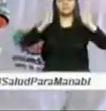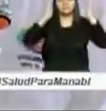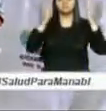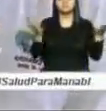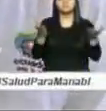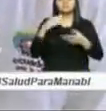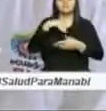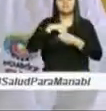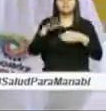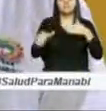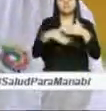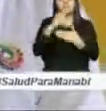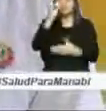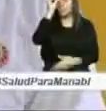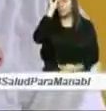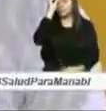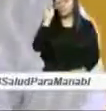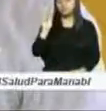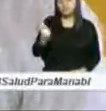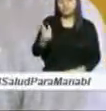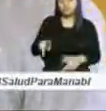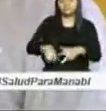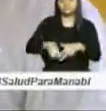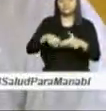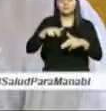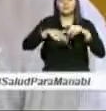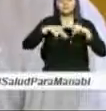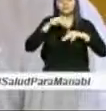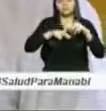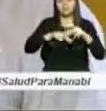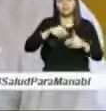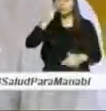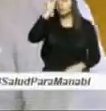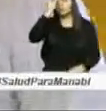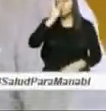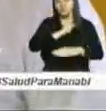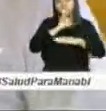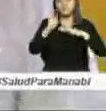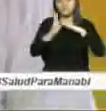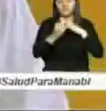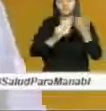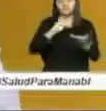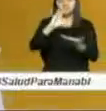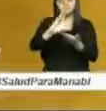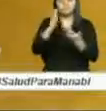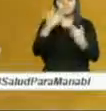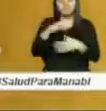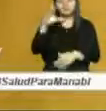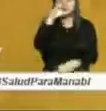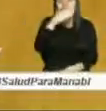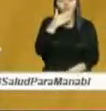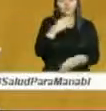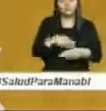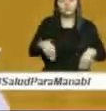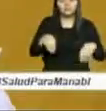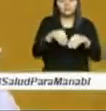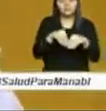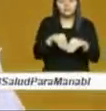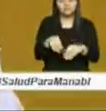ellos el nuevo hospital de Chone, que ya empezó a construirse, el hospital de Bahía, que ya está financiado, pero estamos buscando el terreno,